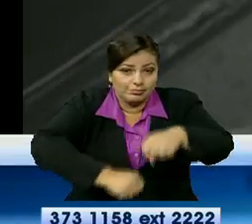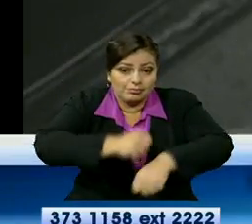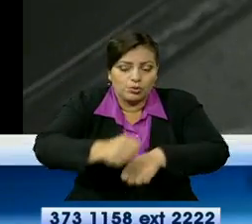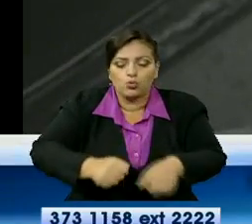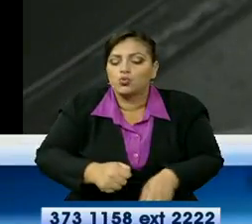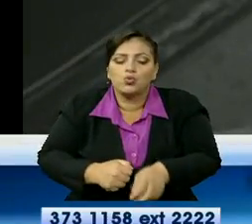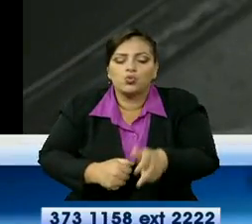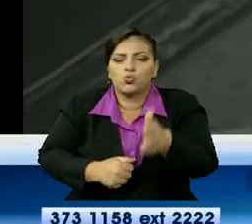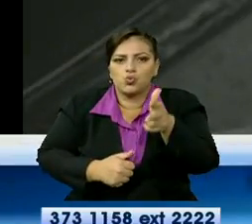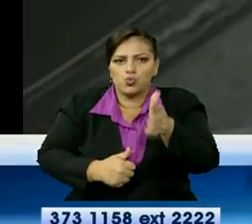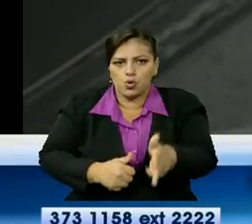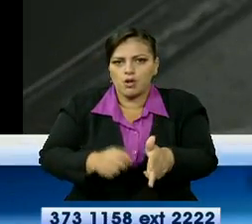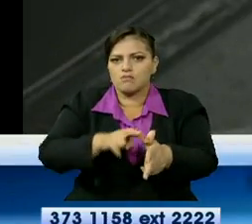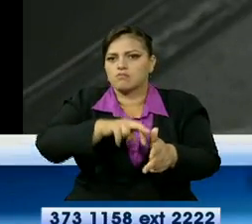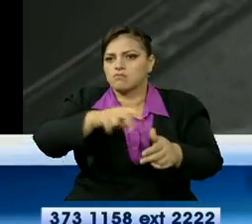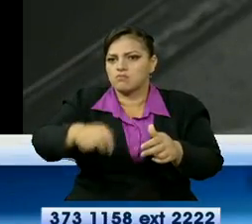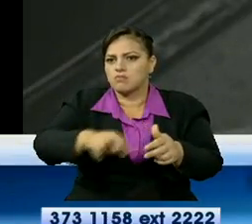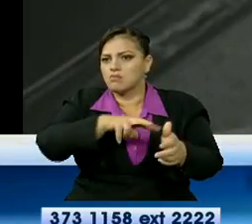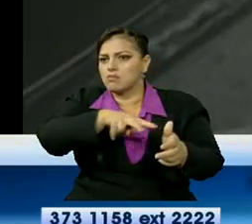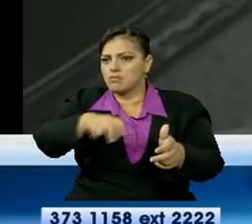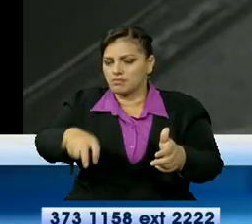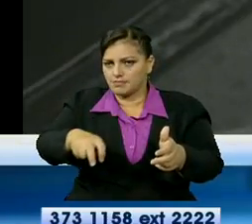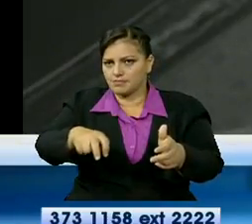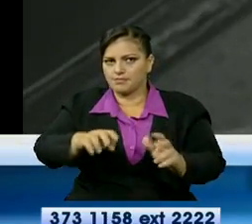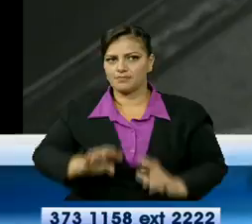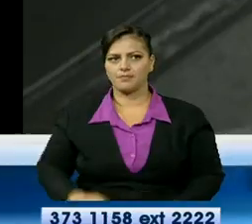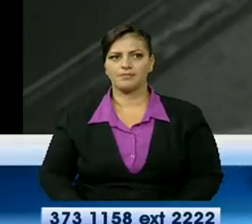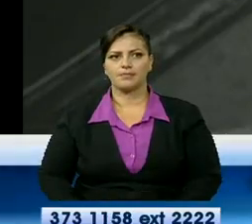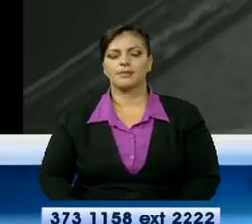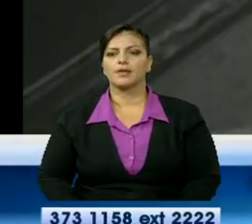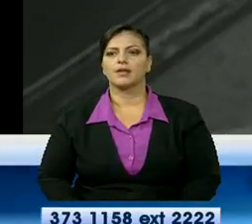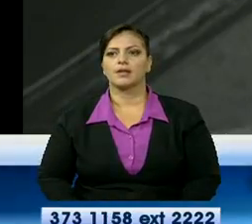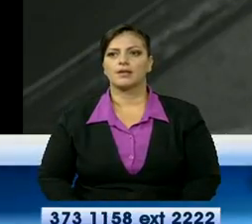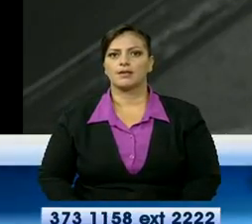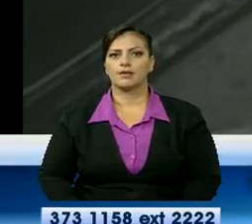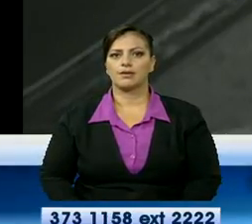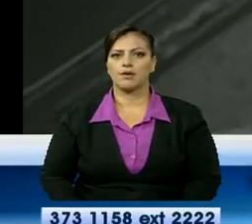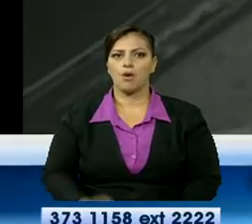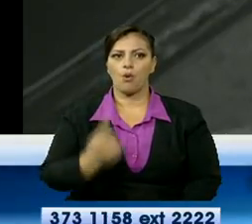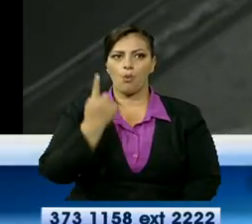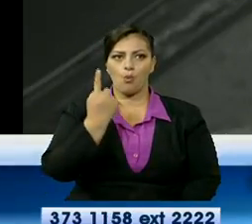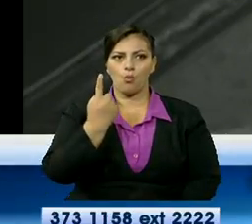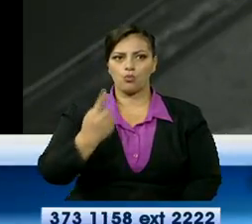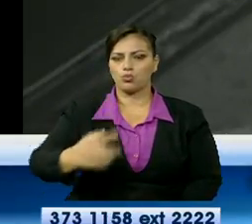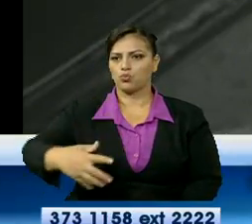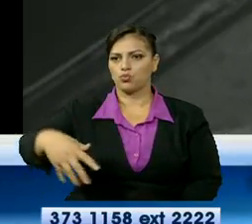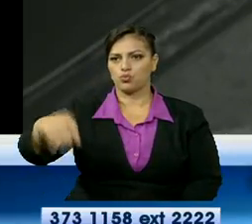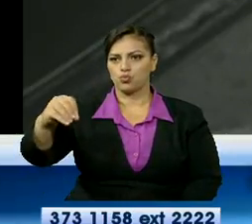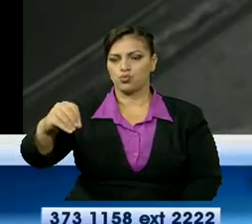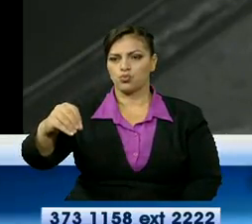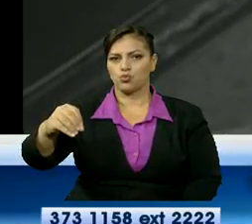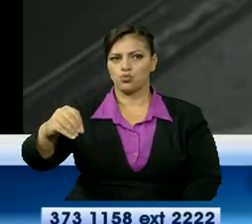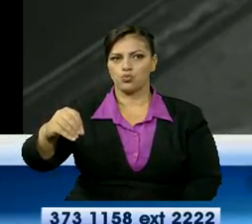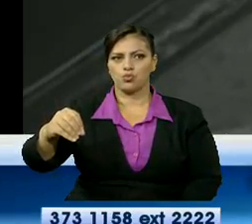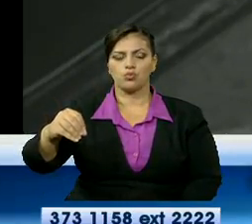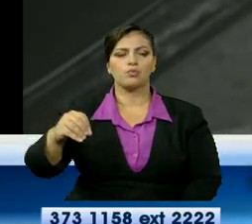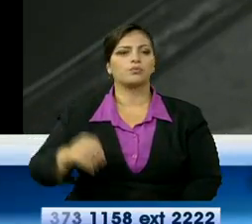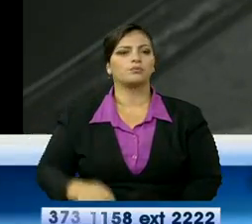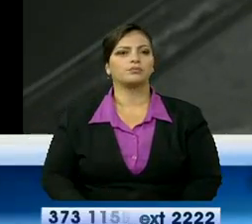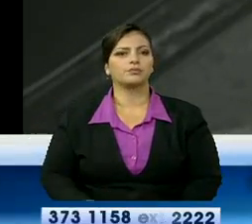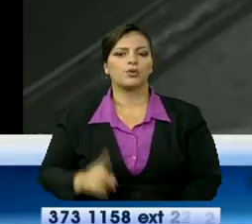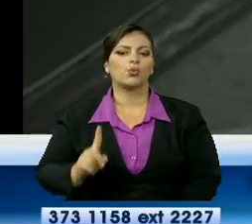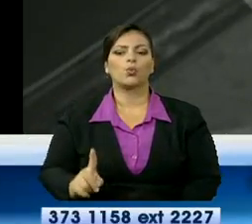Ambos descienden de la bicicleta, pero quien se mantenía al volante se retira del sitio en solo segundos. Es entonces